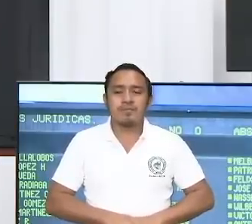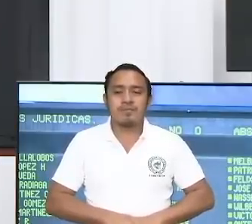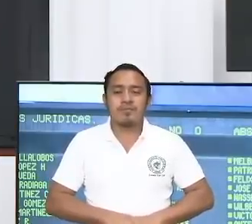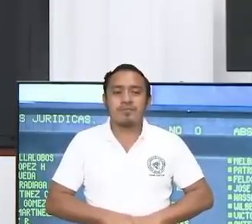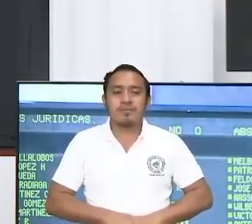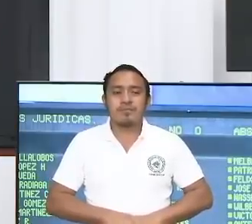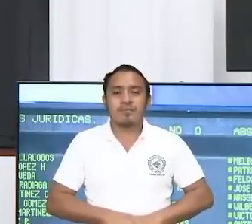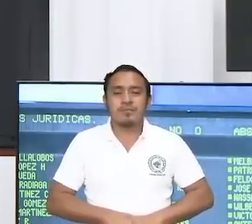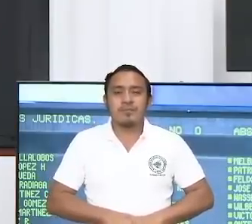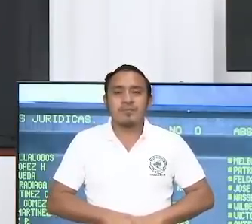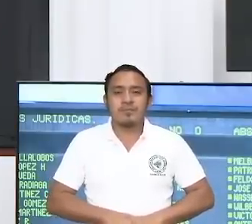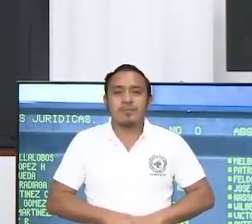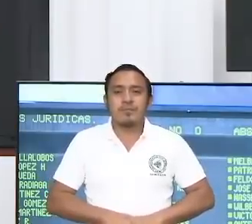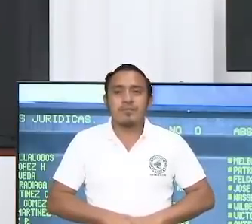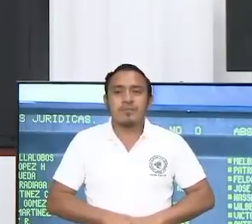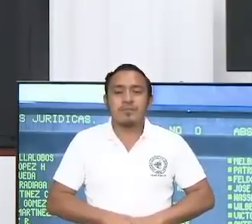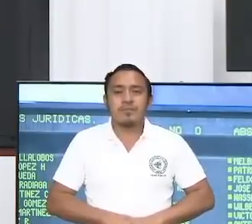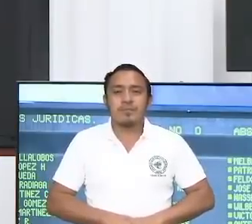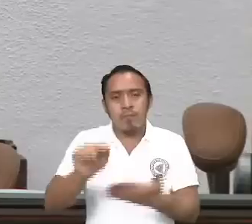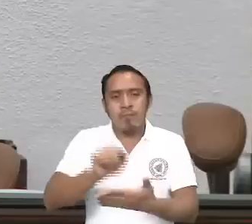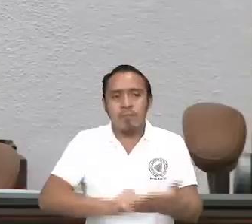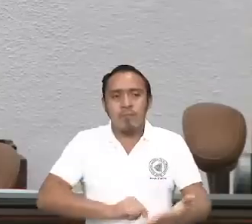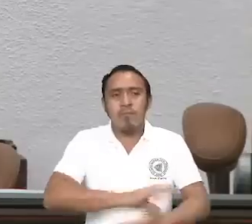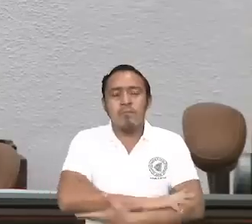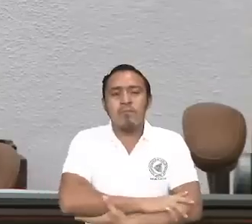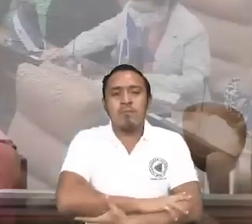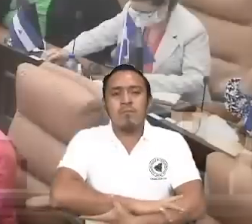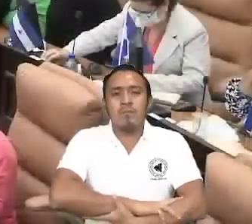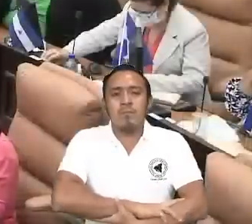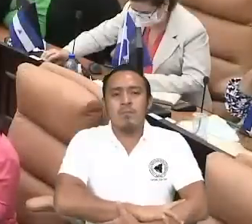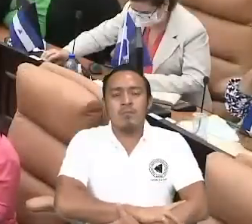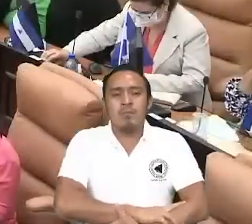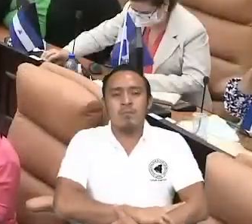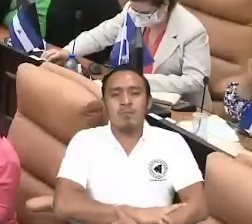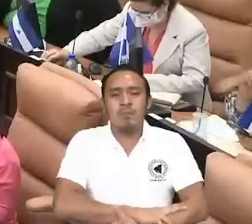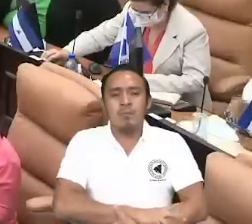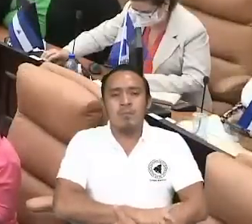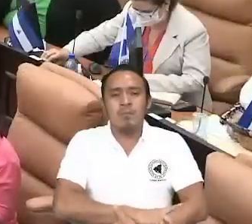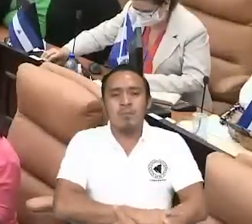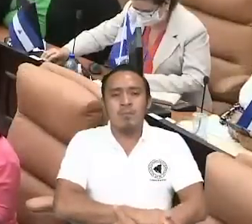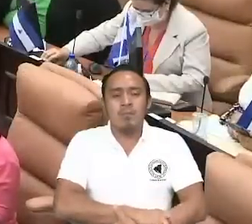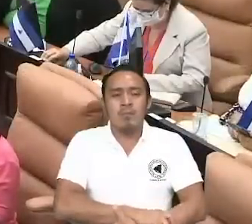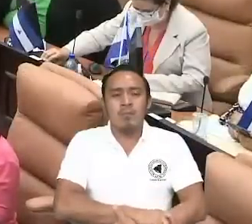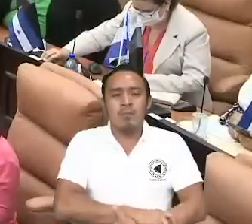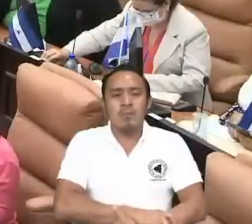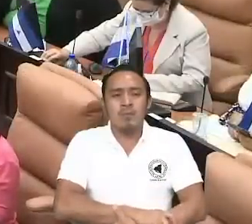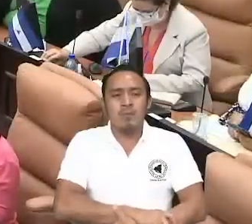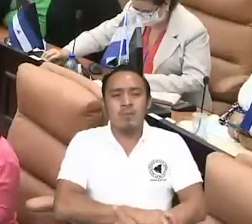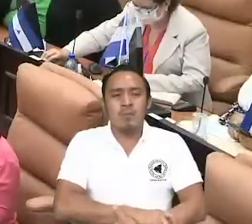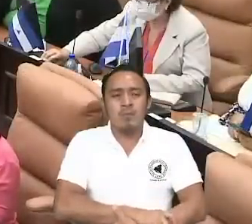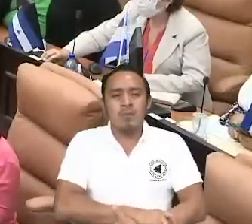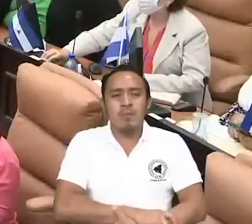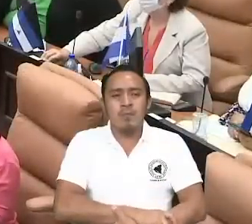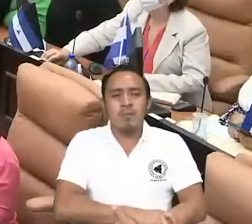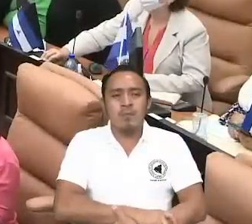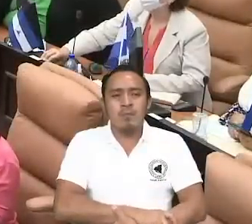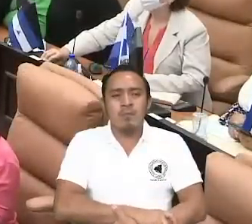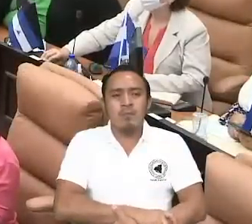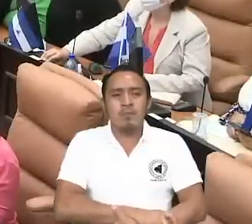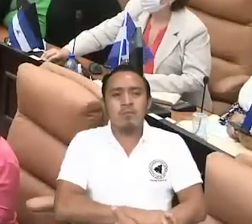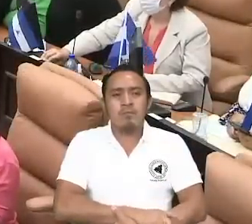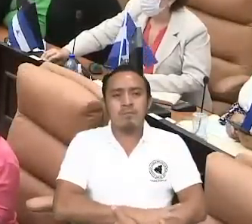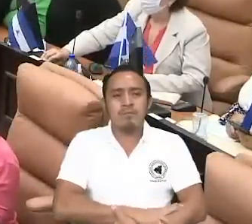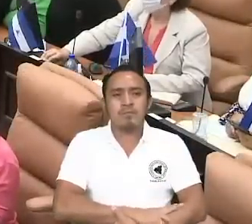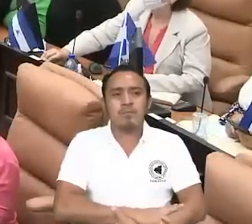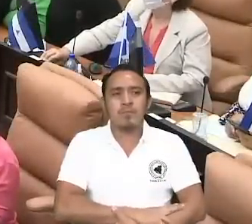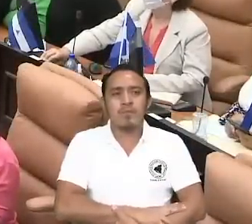agentes extranjeros e incumplir con la Ley General de Regulación y Control de Organismos sin fines de lucro, que entró en vigor el pasado 6